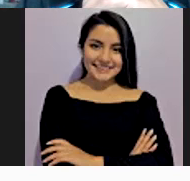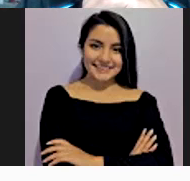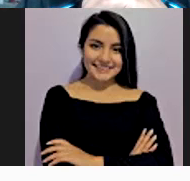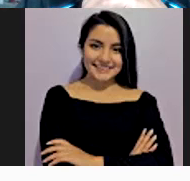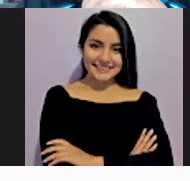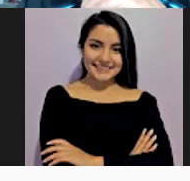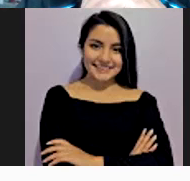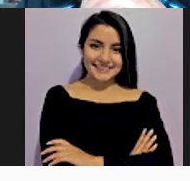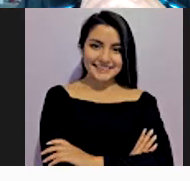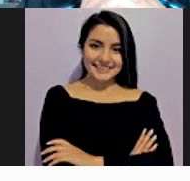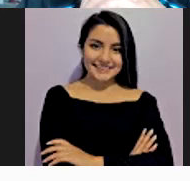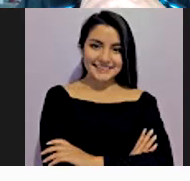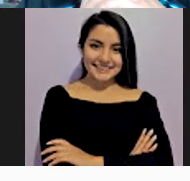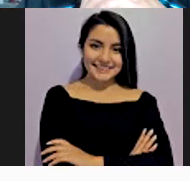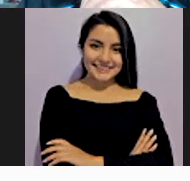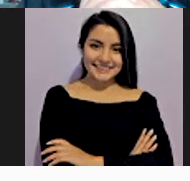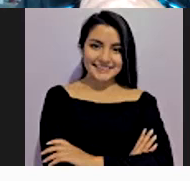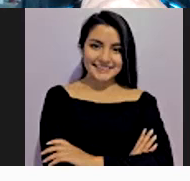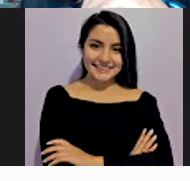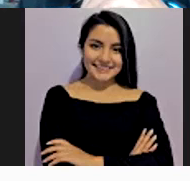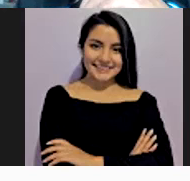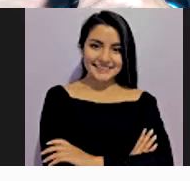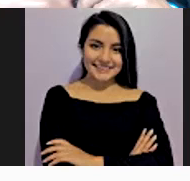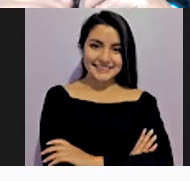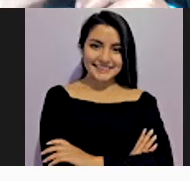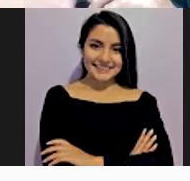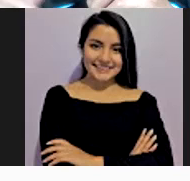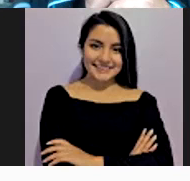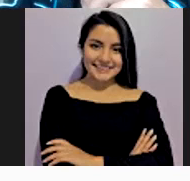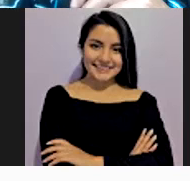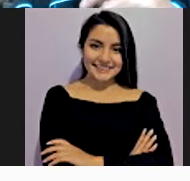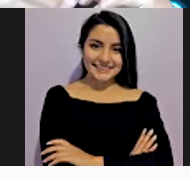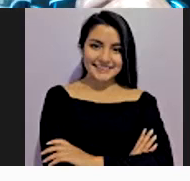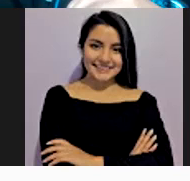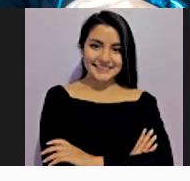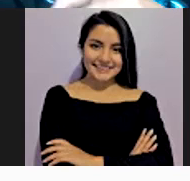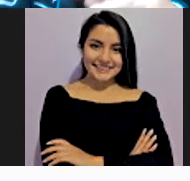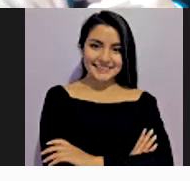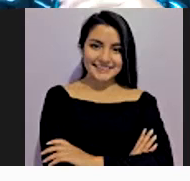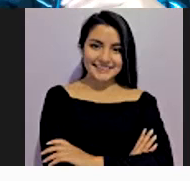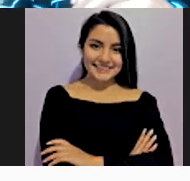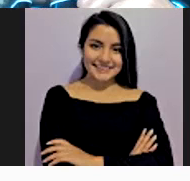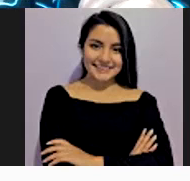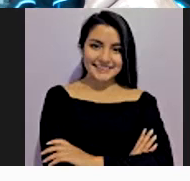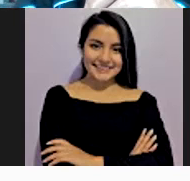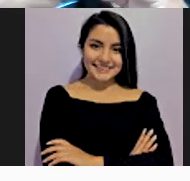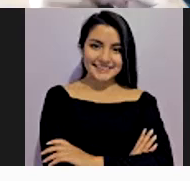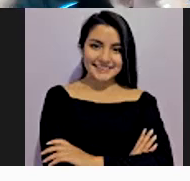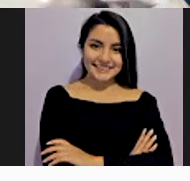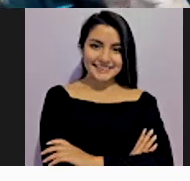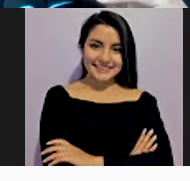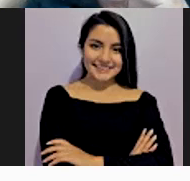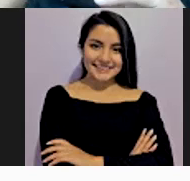mueven casi en el hecho del cauce, ¿no es cierto? Sino, dependiendo de su tamaño, pues están distribuidas en una forma,